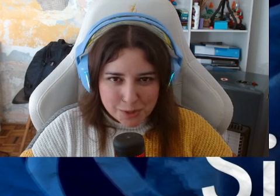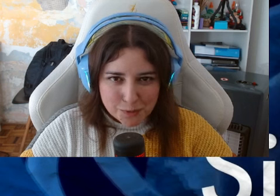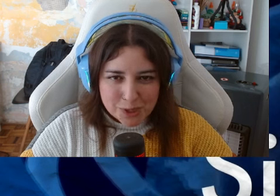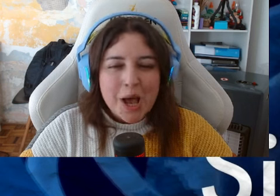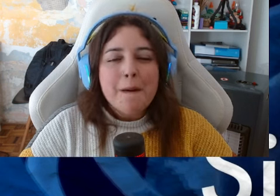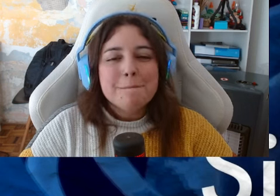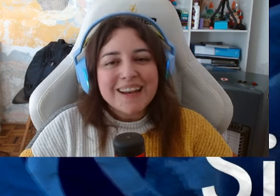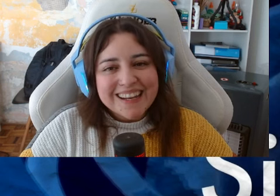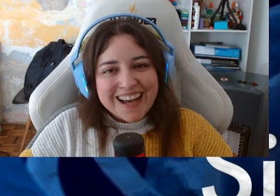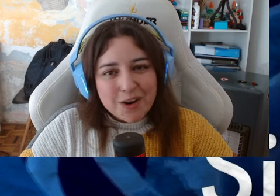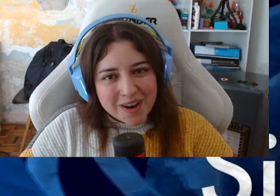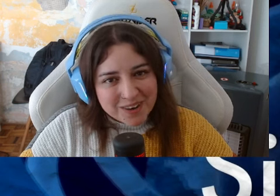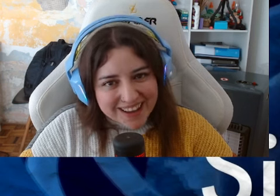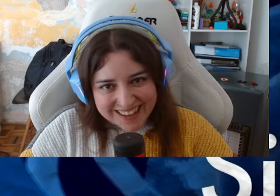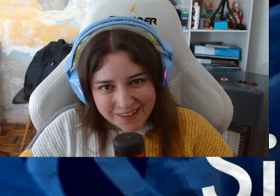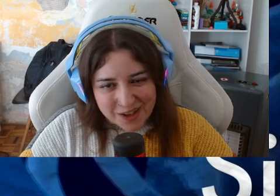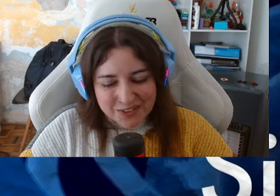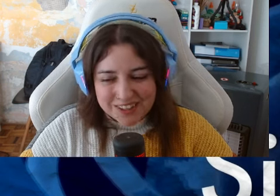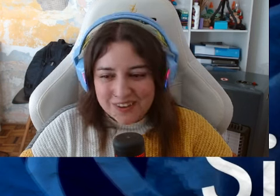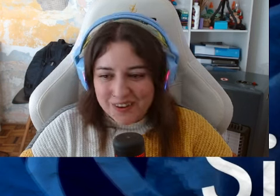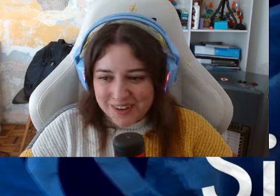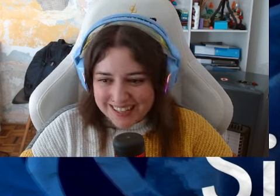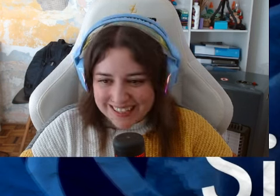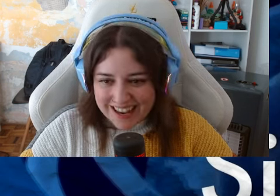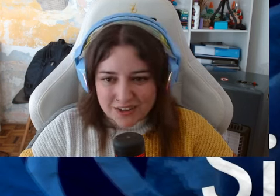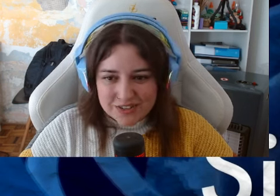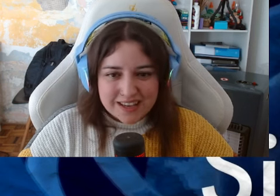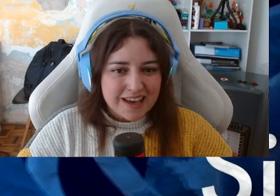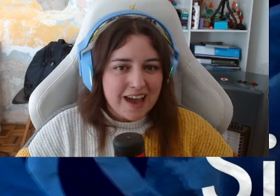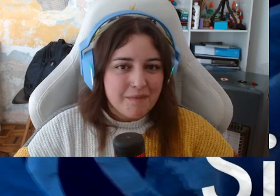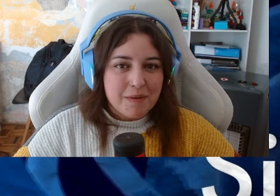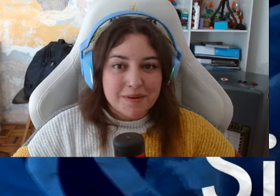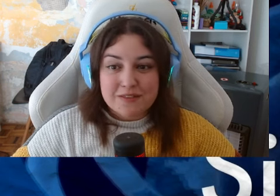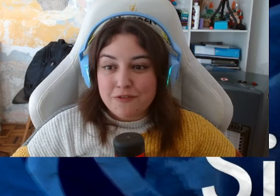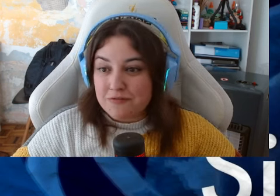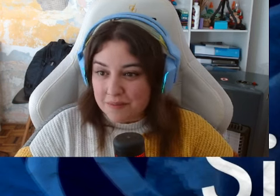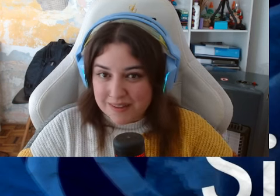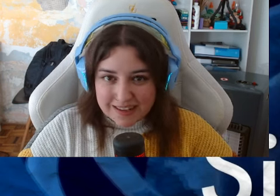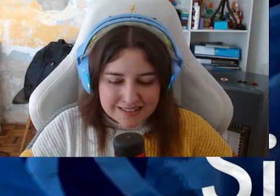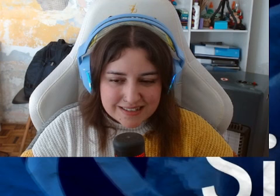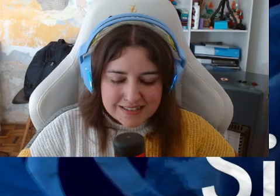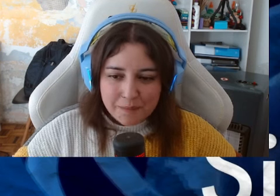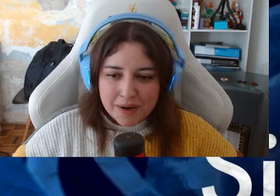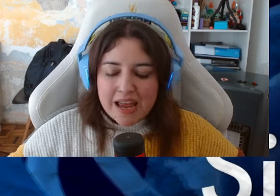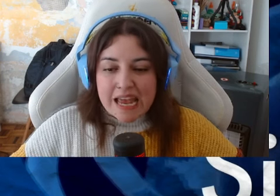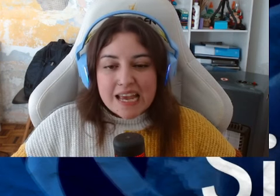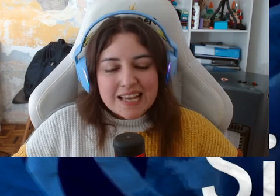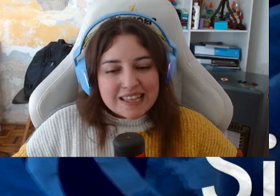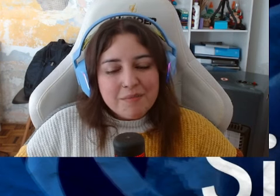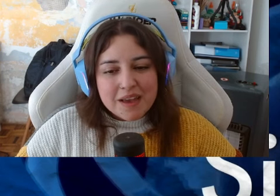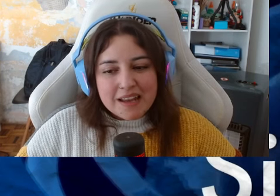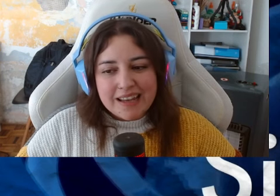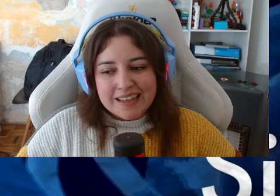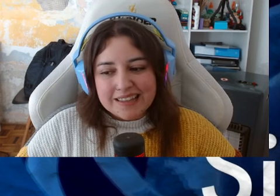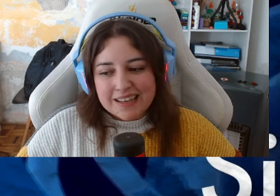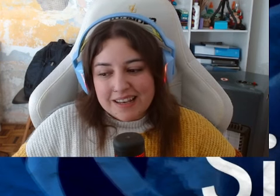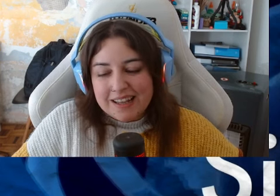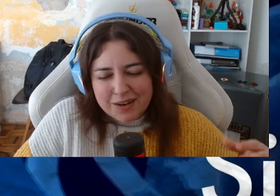pocos segundos para agregar un valor agregado al contenido original, cosa que a mí me parece fundamental hacer siempre. Y